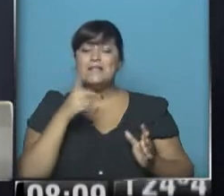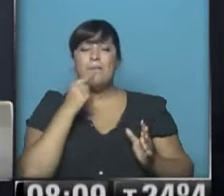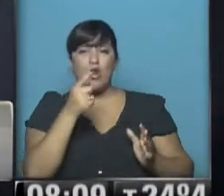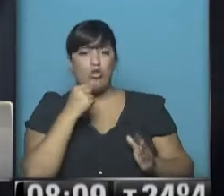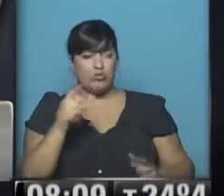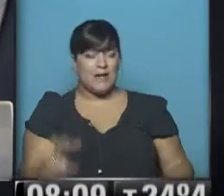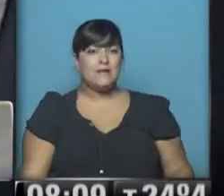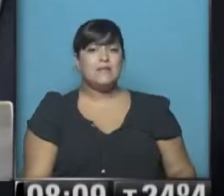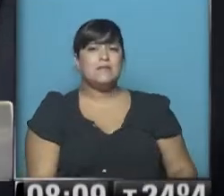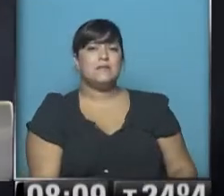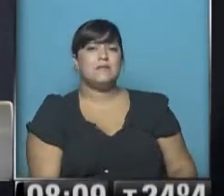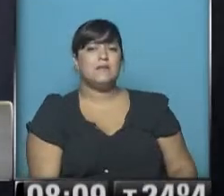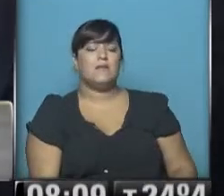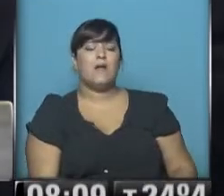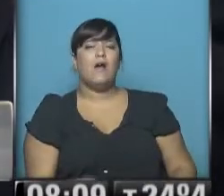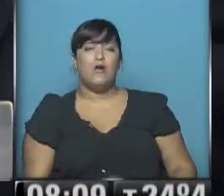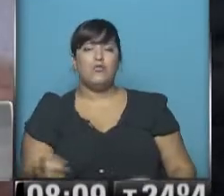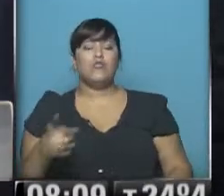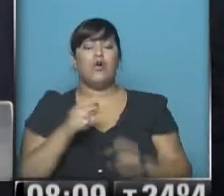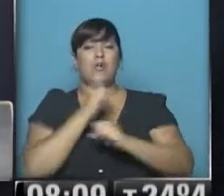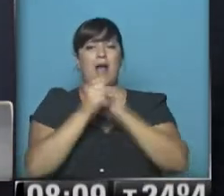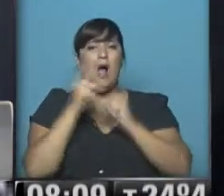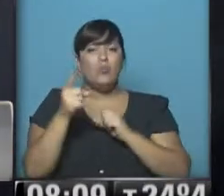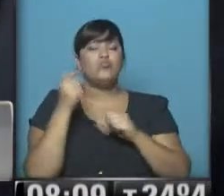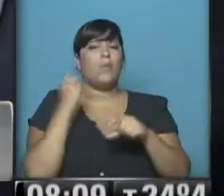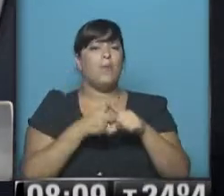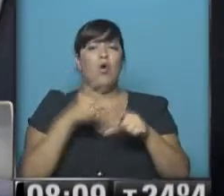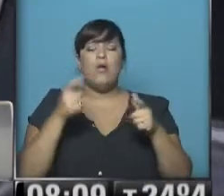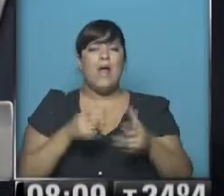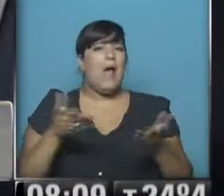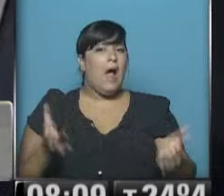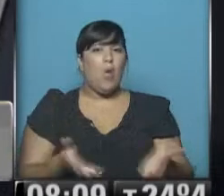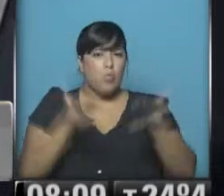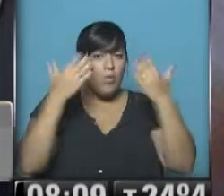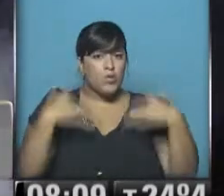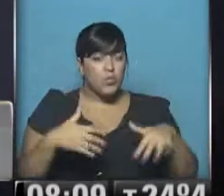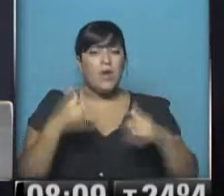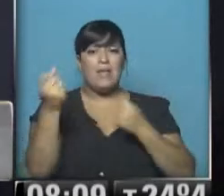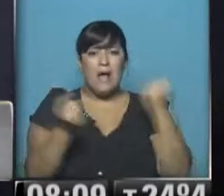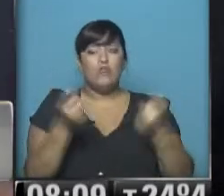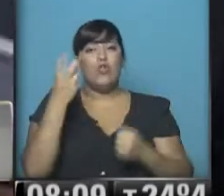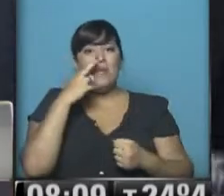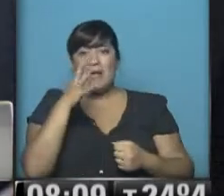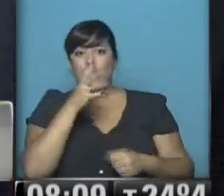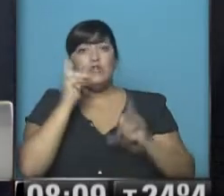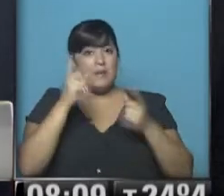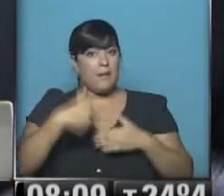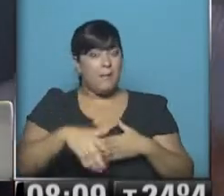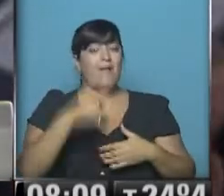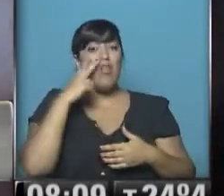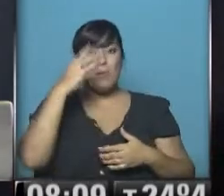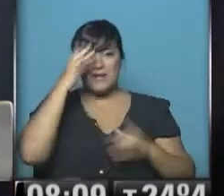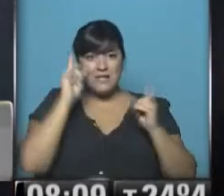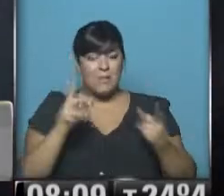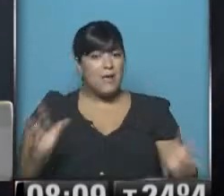con los titulares de las automotrices por los aumentos de los autos en el 2014 y los posibles aumentos para el 2015